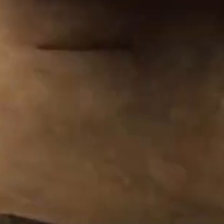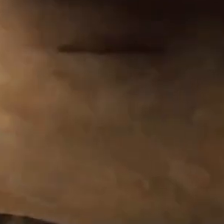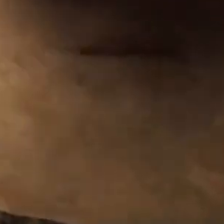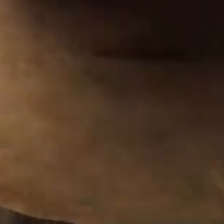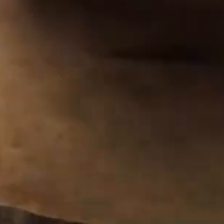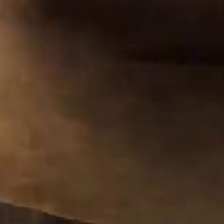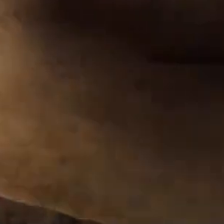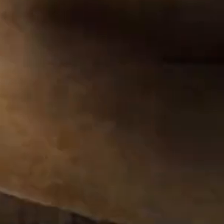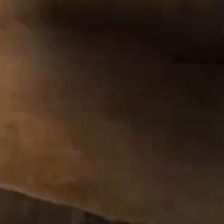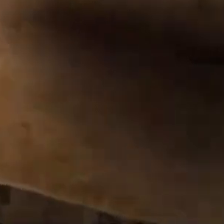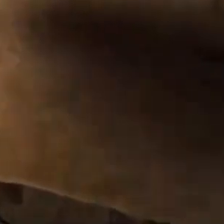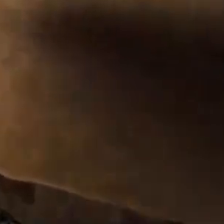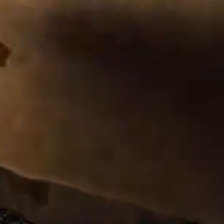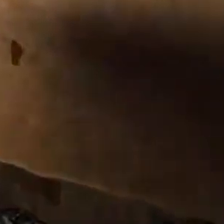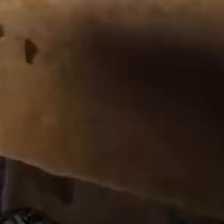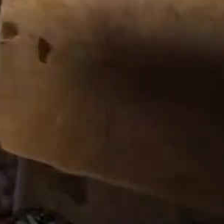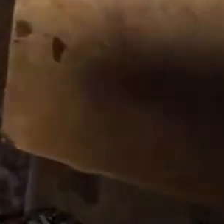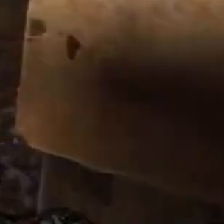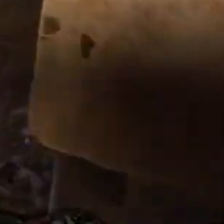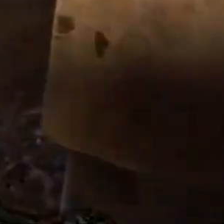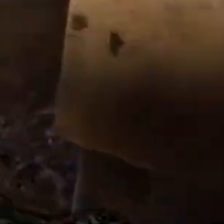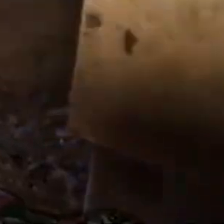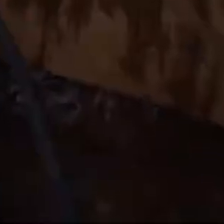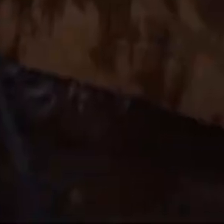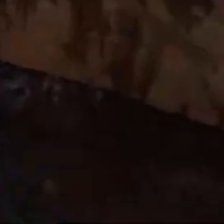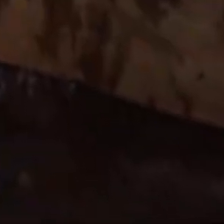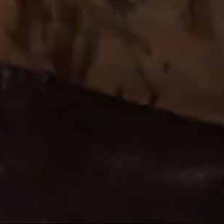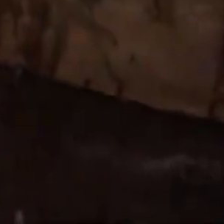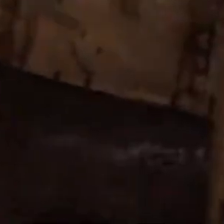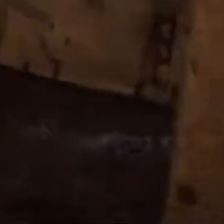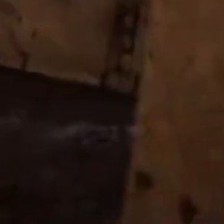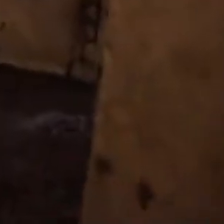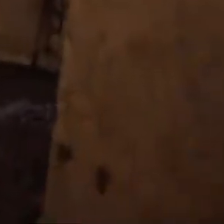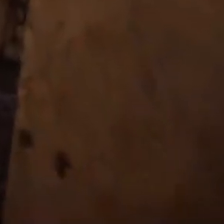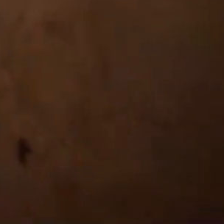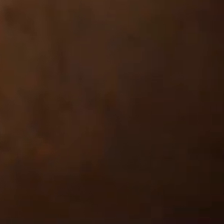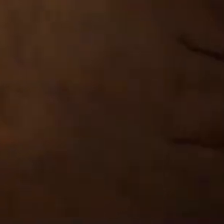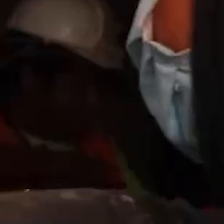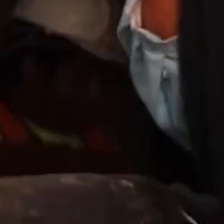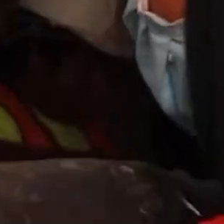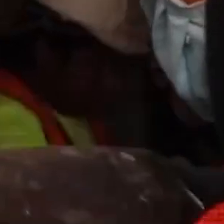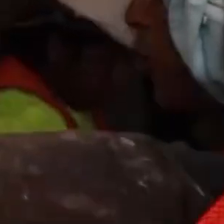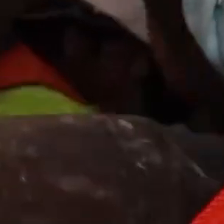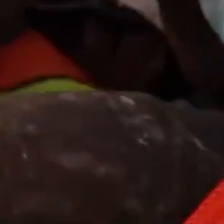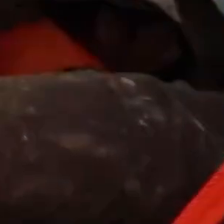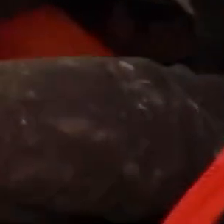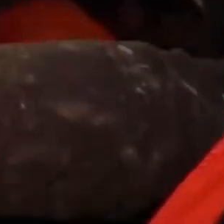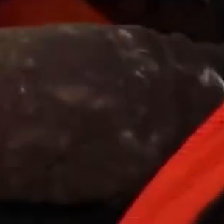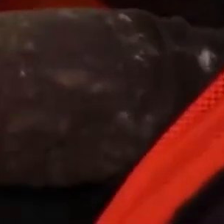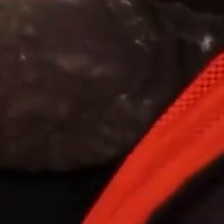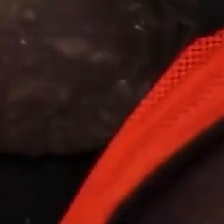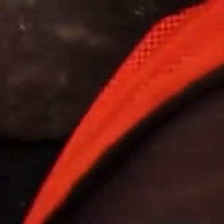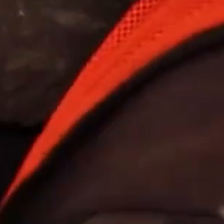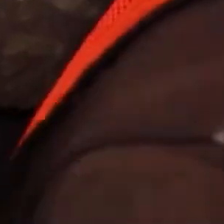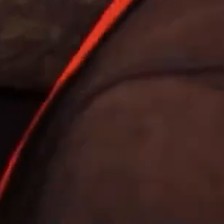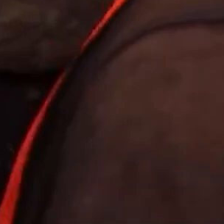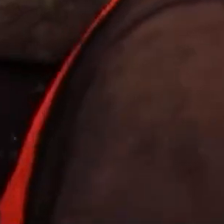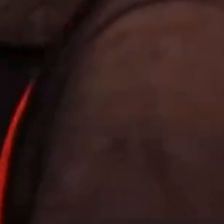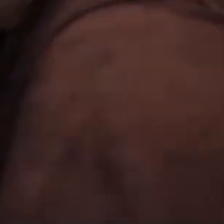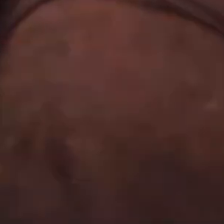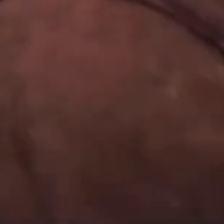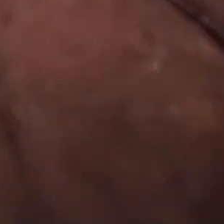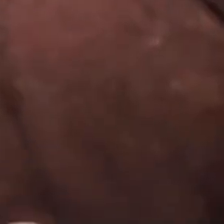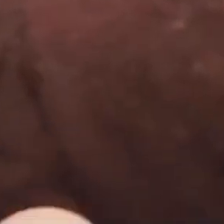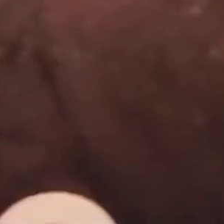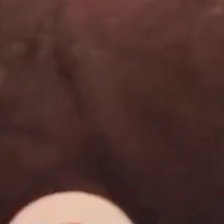Aeropuerto Internacional Benito Juárez. A través de la Secretaría de Obras y Servicios, se realizan acciones de reforzamiento en tres